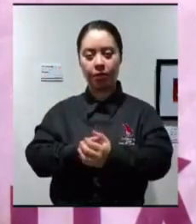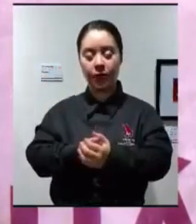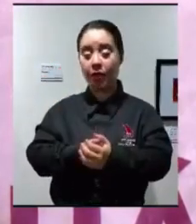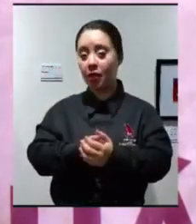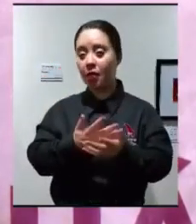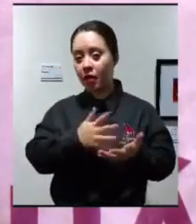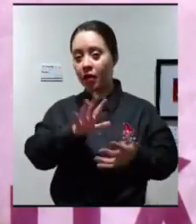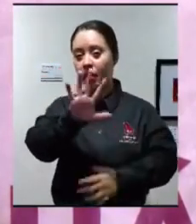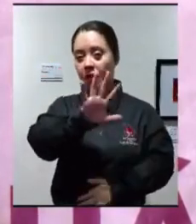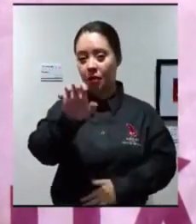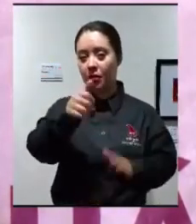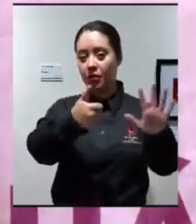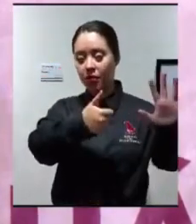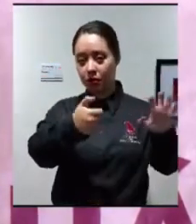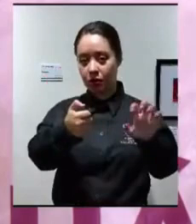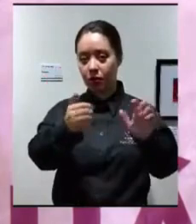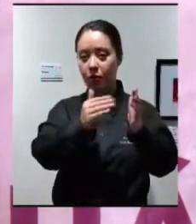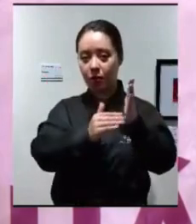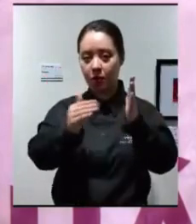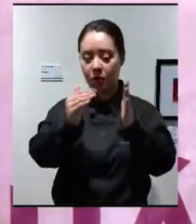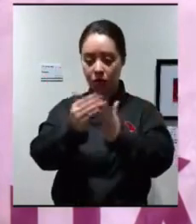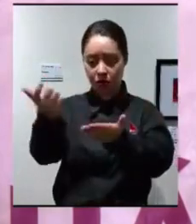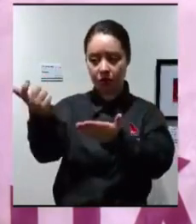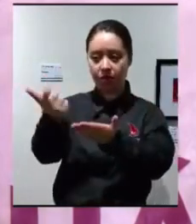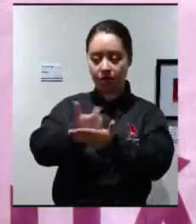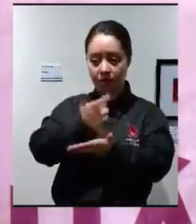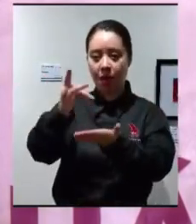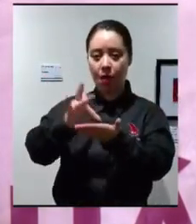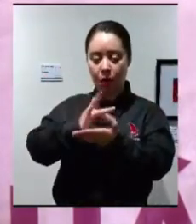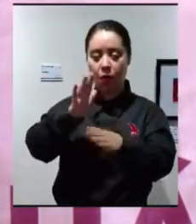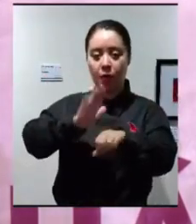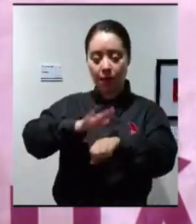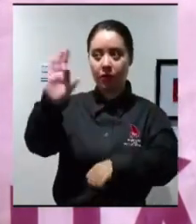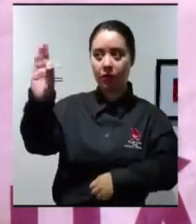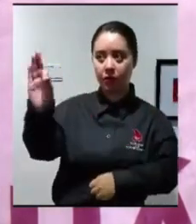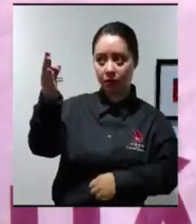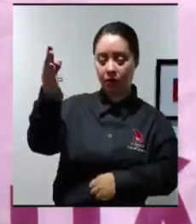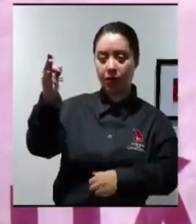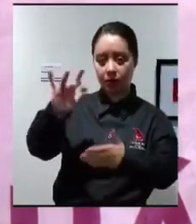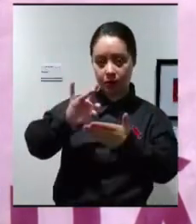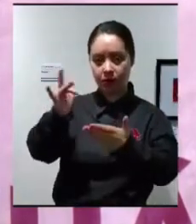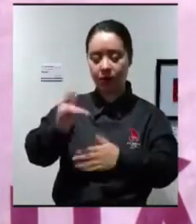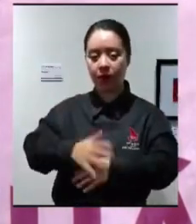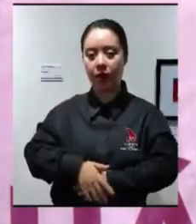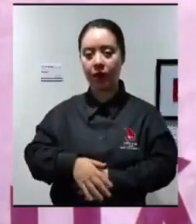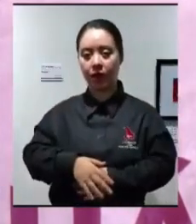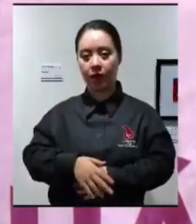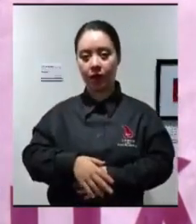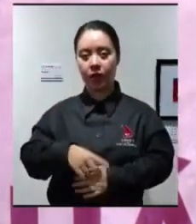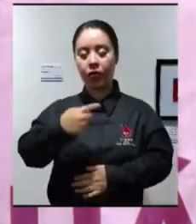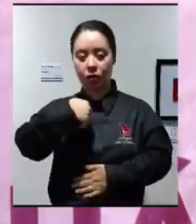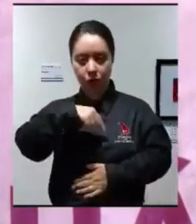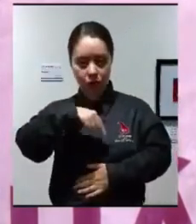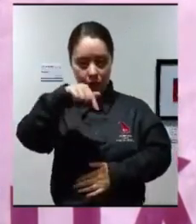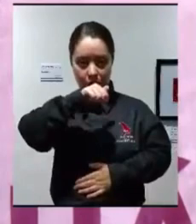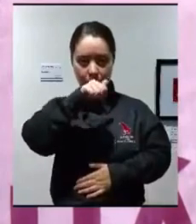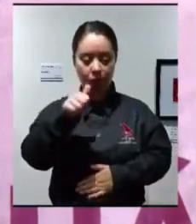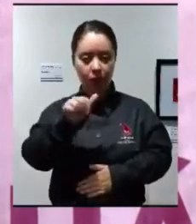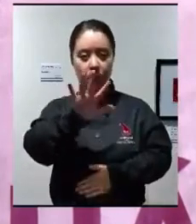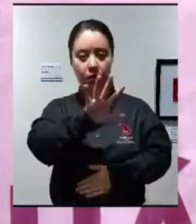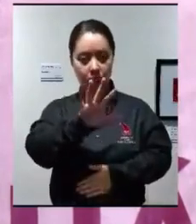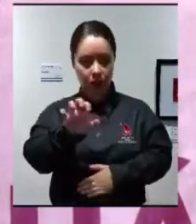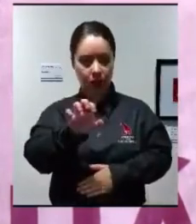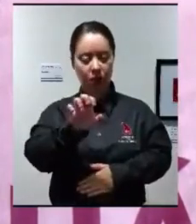600 millones de pesos en el municipio más otro que ese sí es mérito nuestro de 500 600 millones de pesos en ingresos propios Entonces